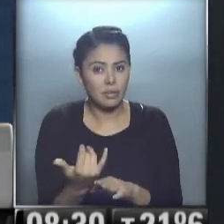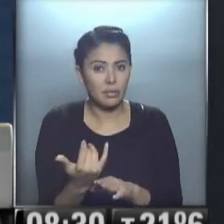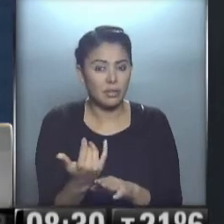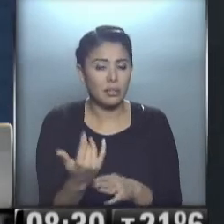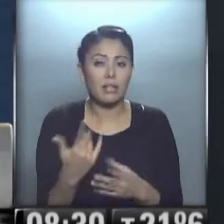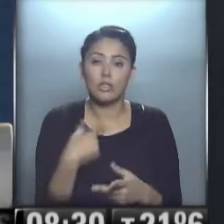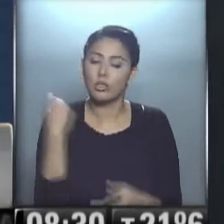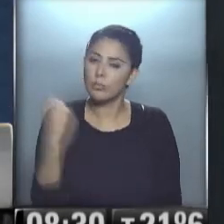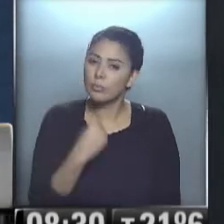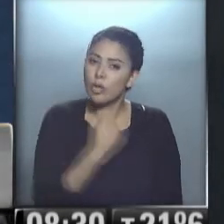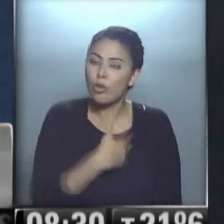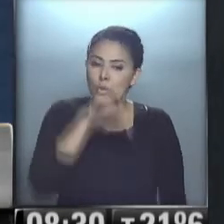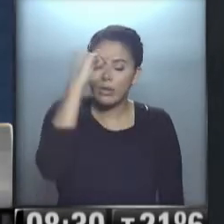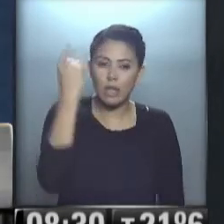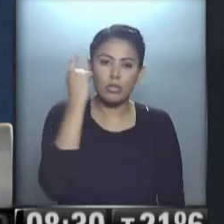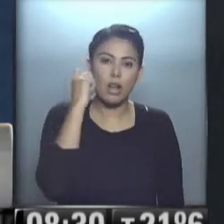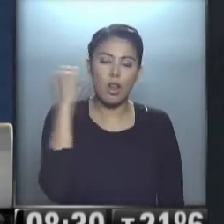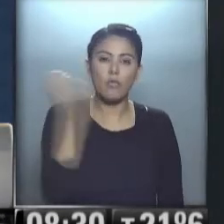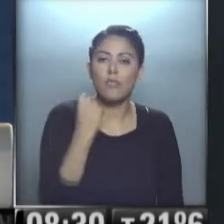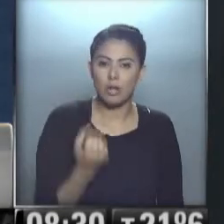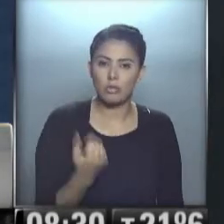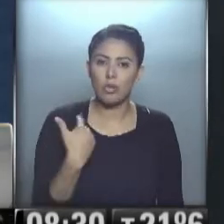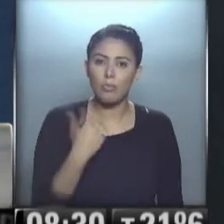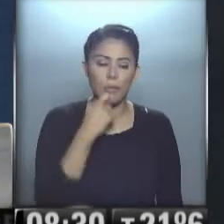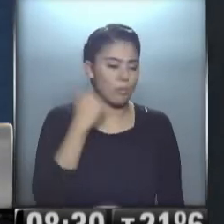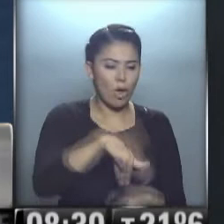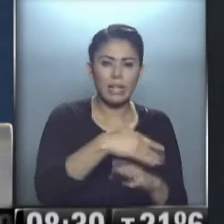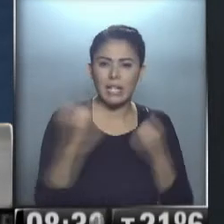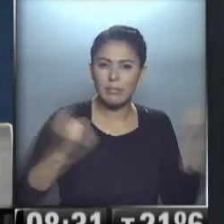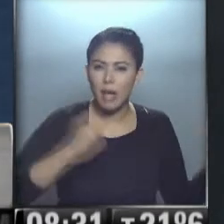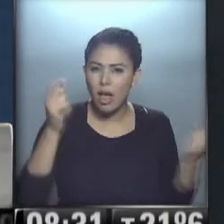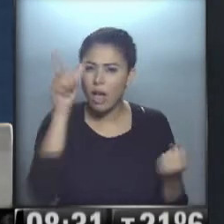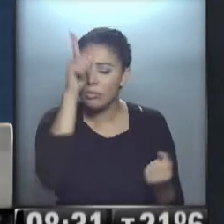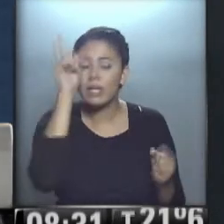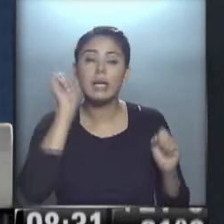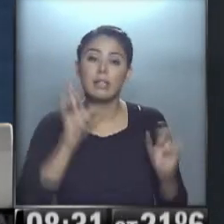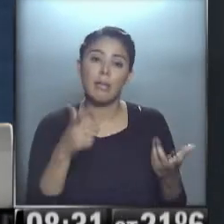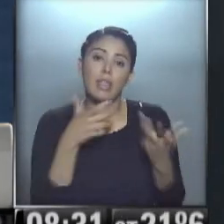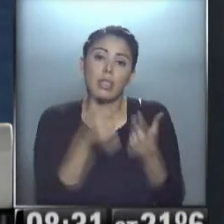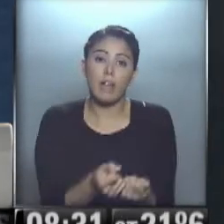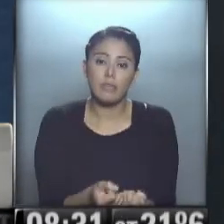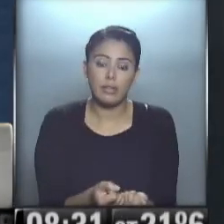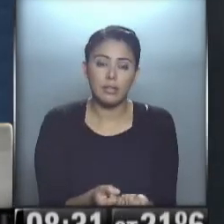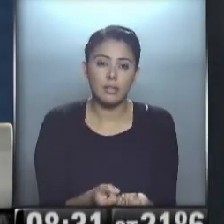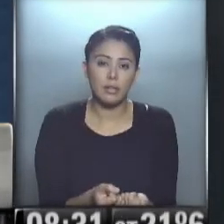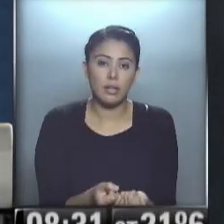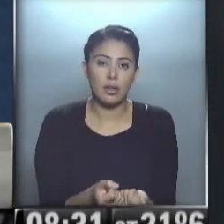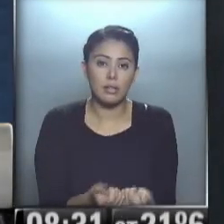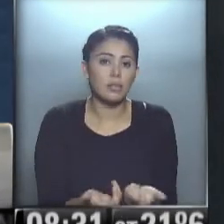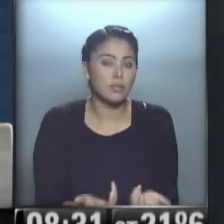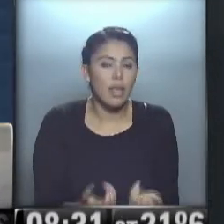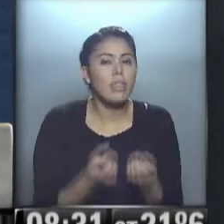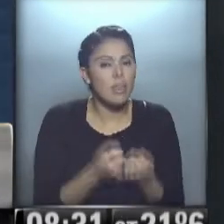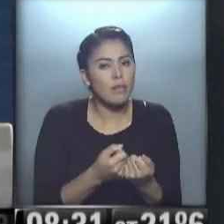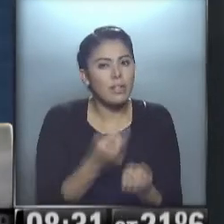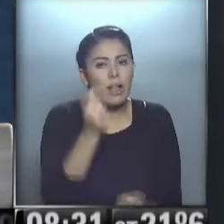un gran esfuerzo por parte del Estado Nacional para patrullaje de calles y obviamente defensa de la calidad